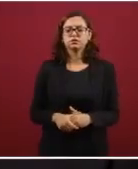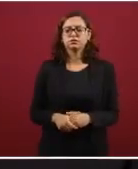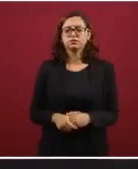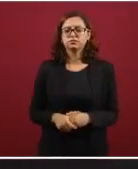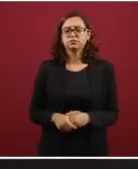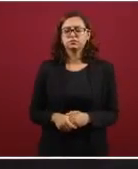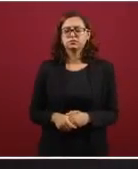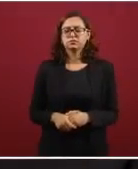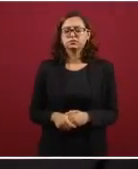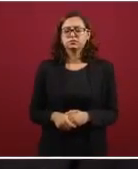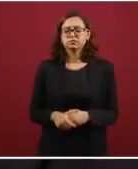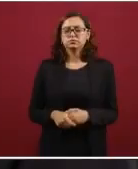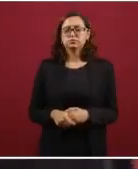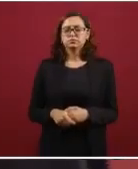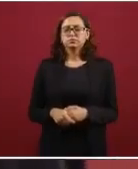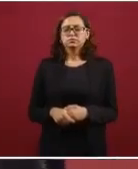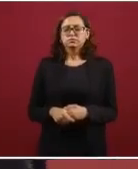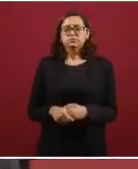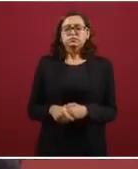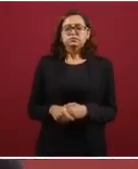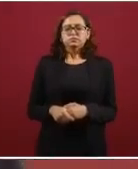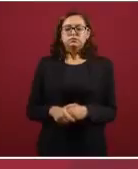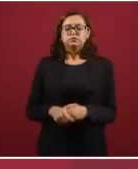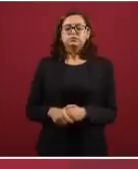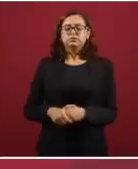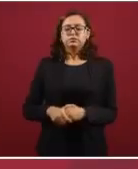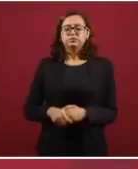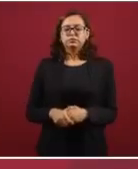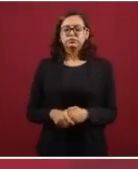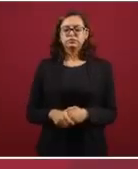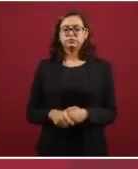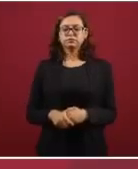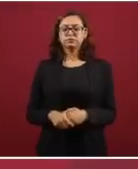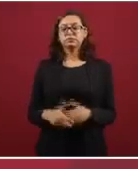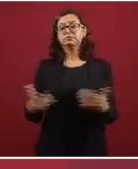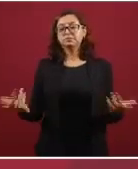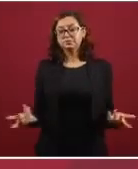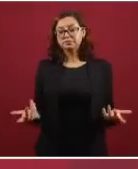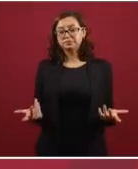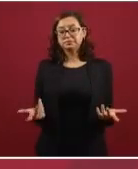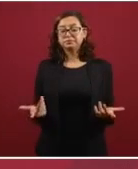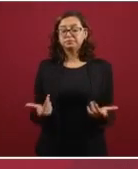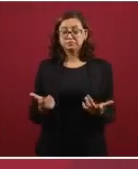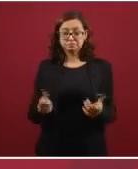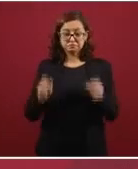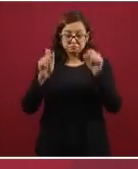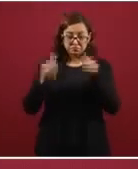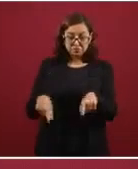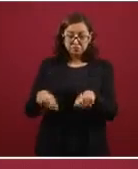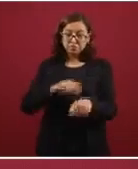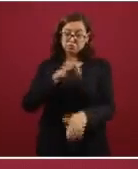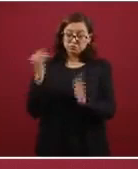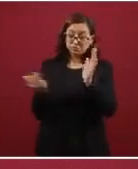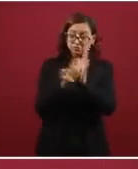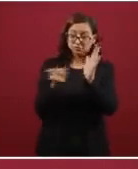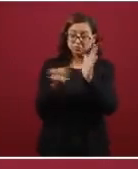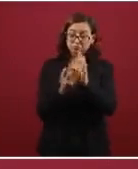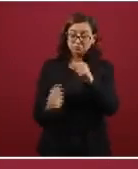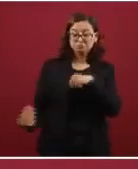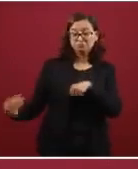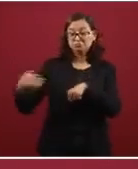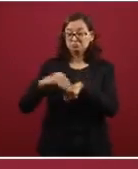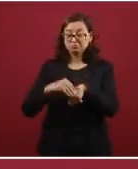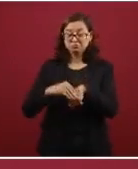por eso no vamos a aumentar impuestos en ningún